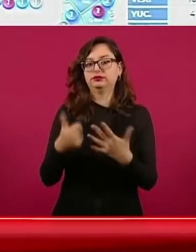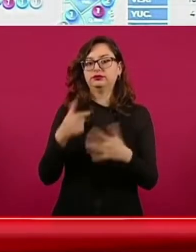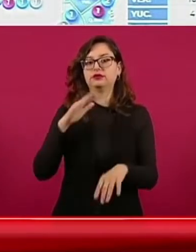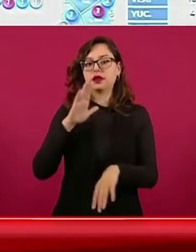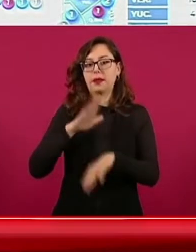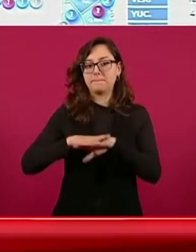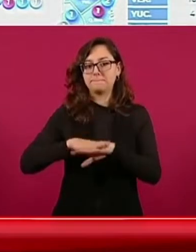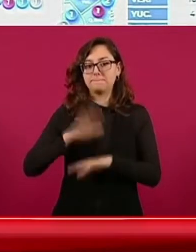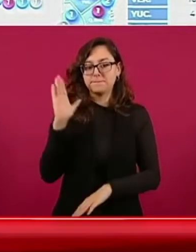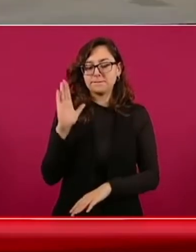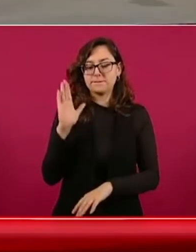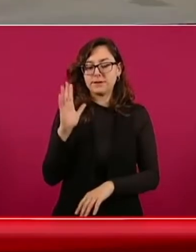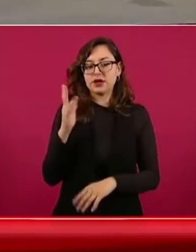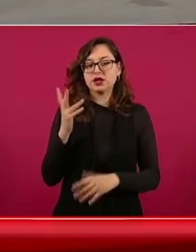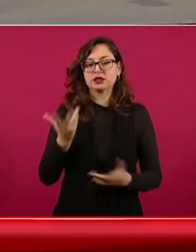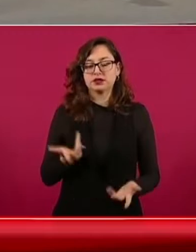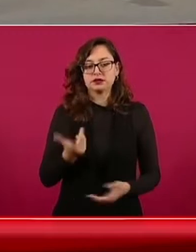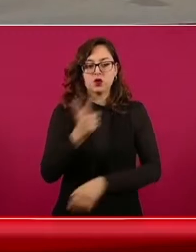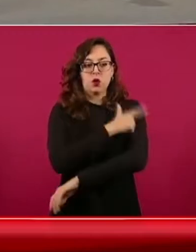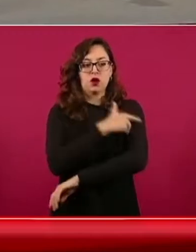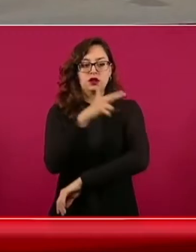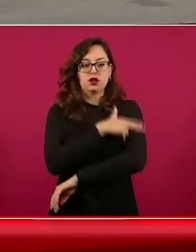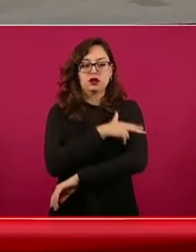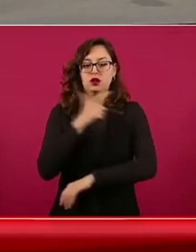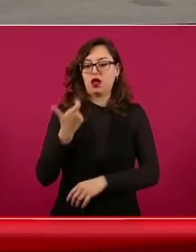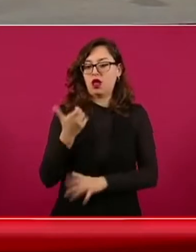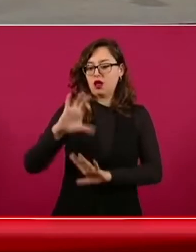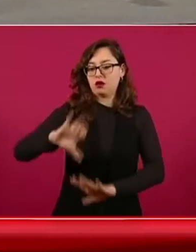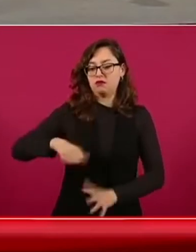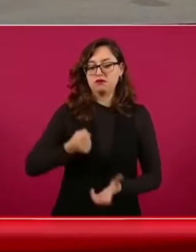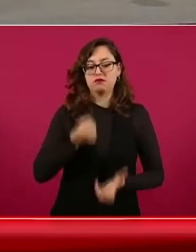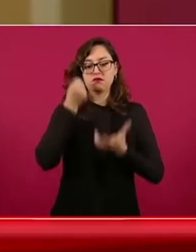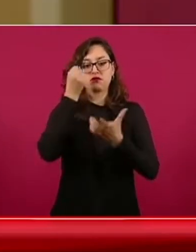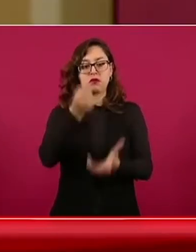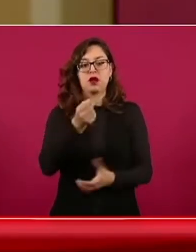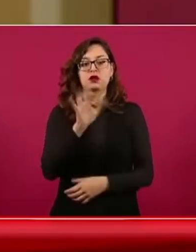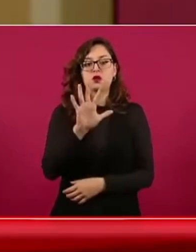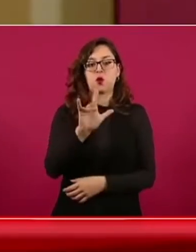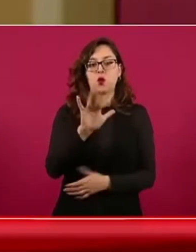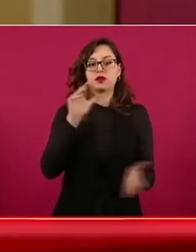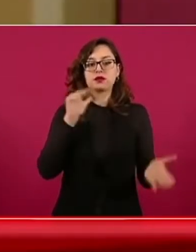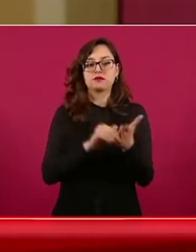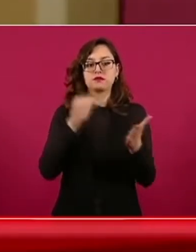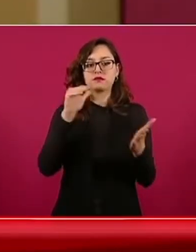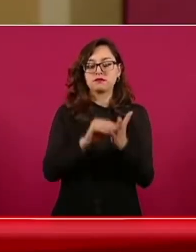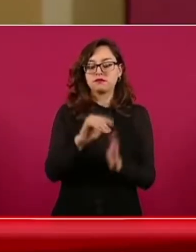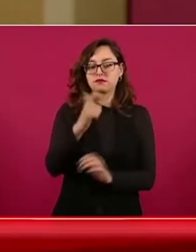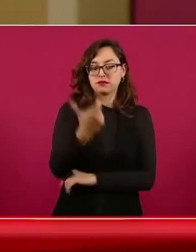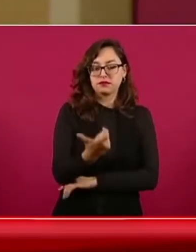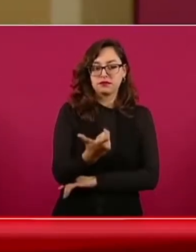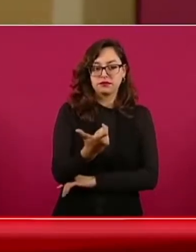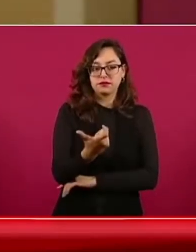un presupuesto para la Guardia Nacional de 50,000 millones de pesos,